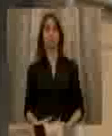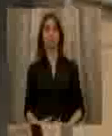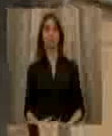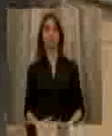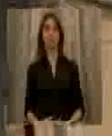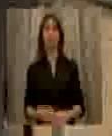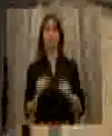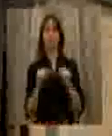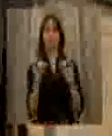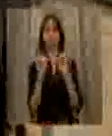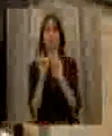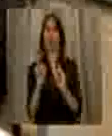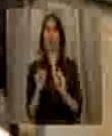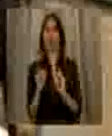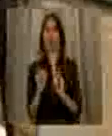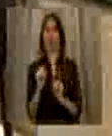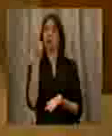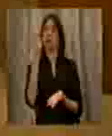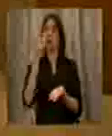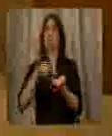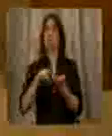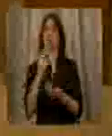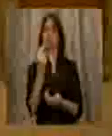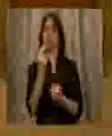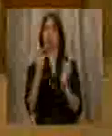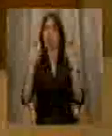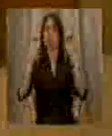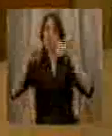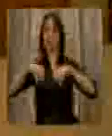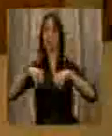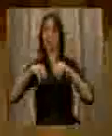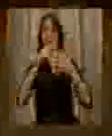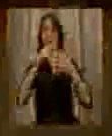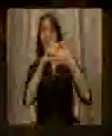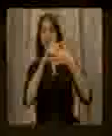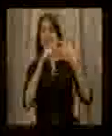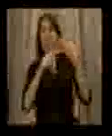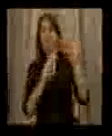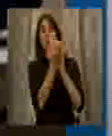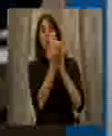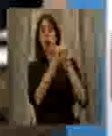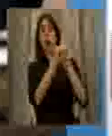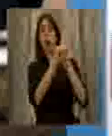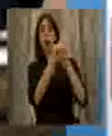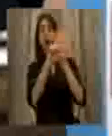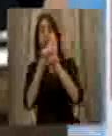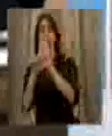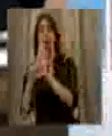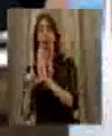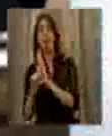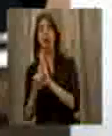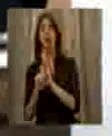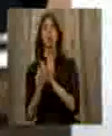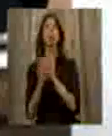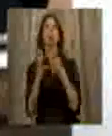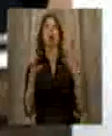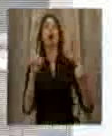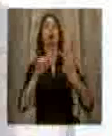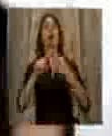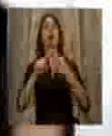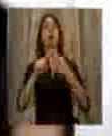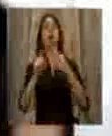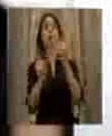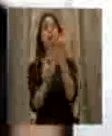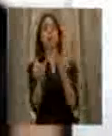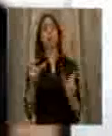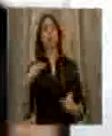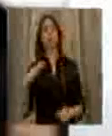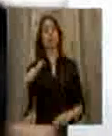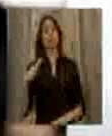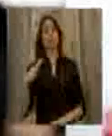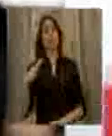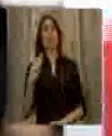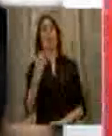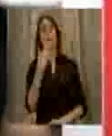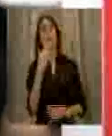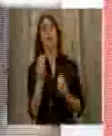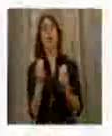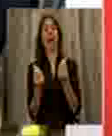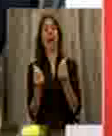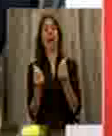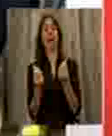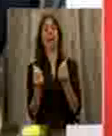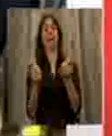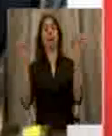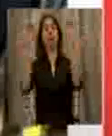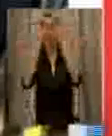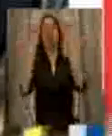De esta forma, durante 2012 se aprobaron un conjunto de nuevas leyes que buscan aumentar la participación ciudadana y mejorar la calidad de